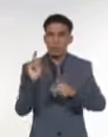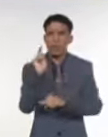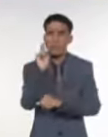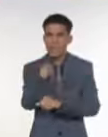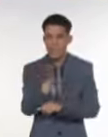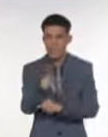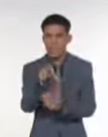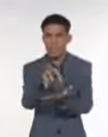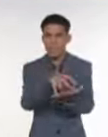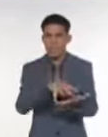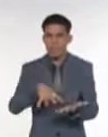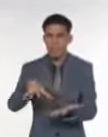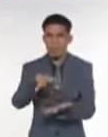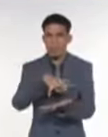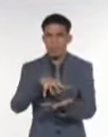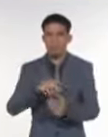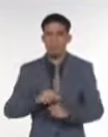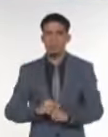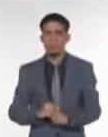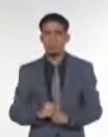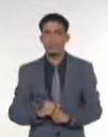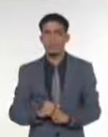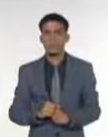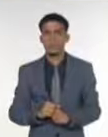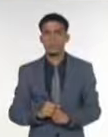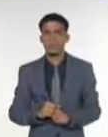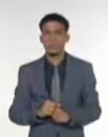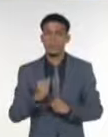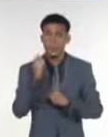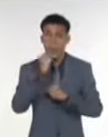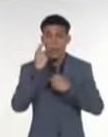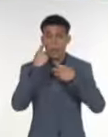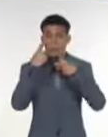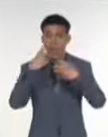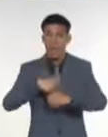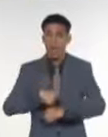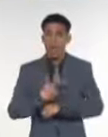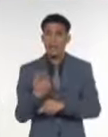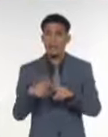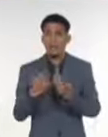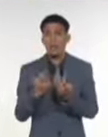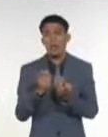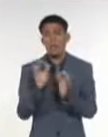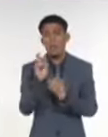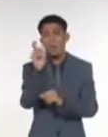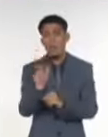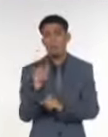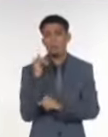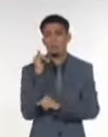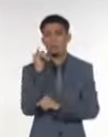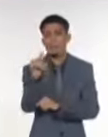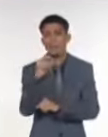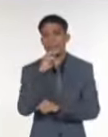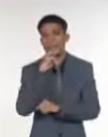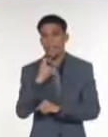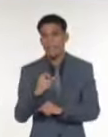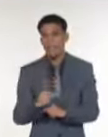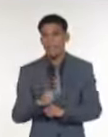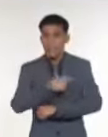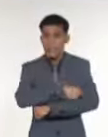escena. Con estos ofrecimientos es mayor el alcance del arte y sus cultores en la etapa estival. El pueblo está muy